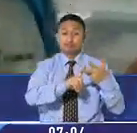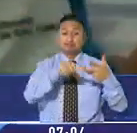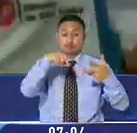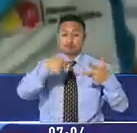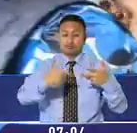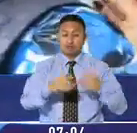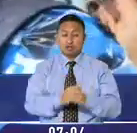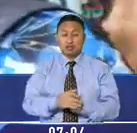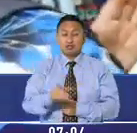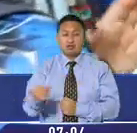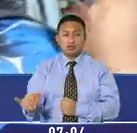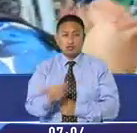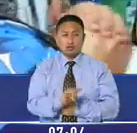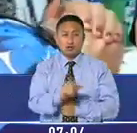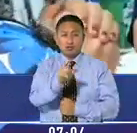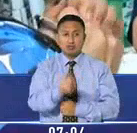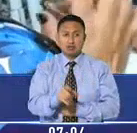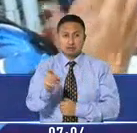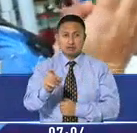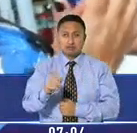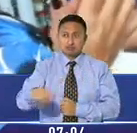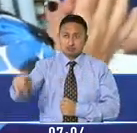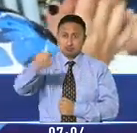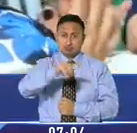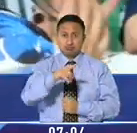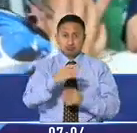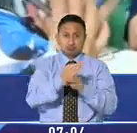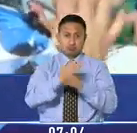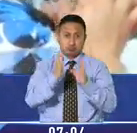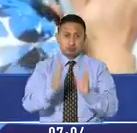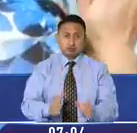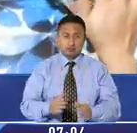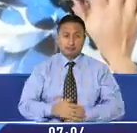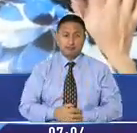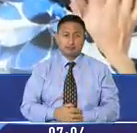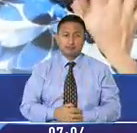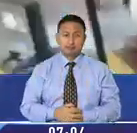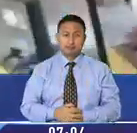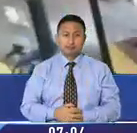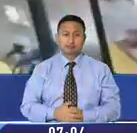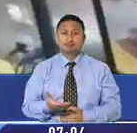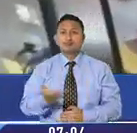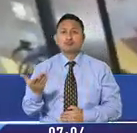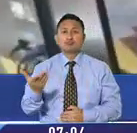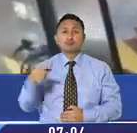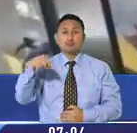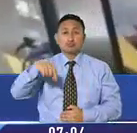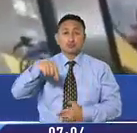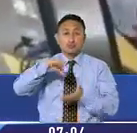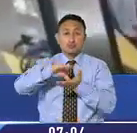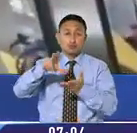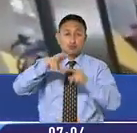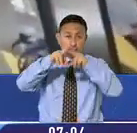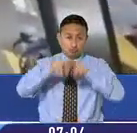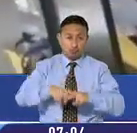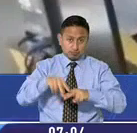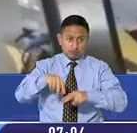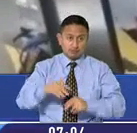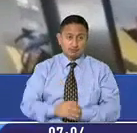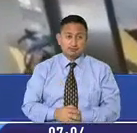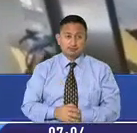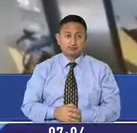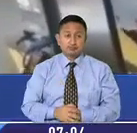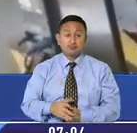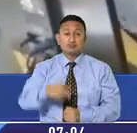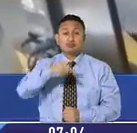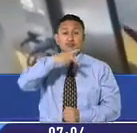las características que todo local debe tener para su funcionamiento. Las ciudades en donde se estuvo aplicando los controles del ARCSA